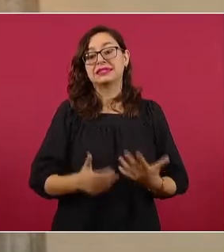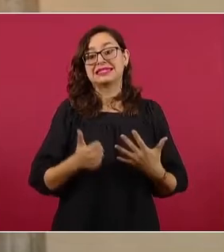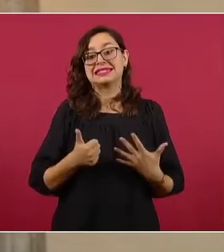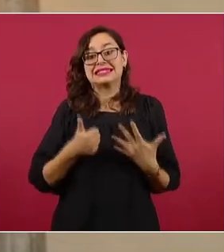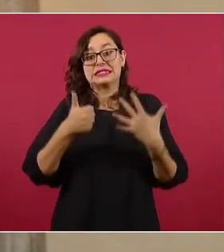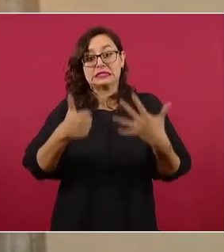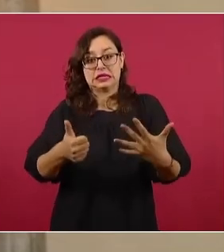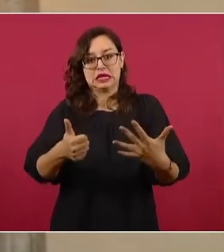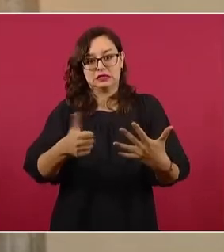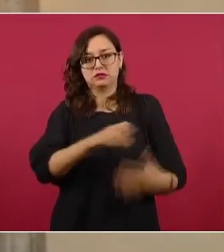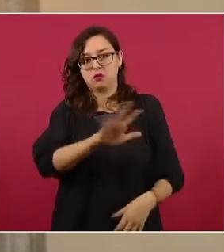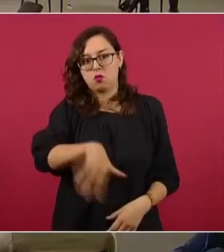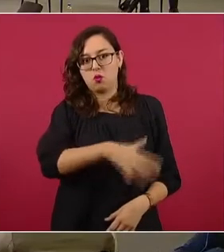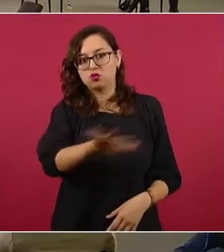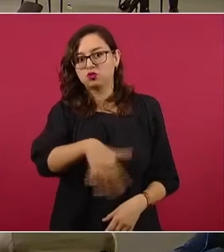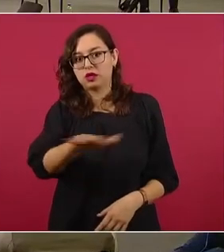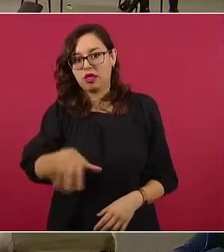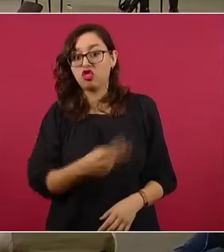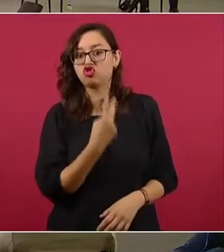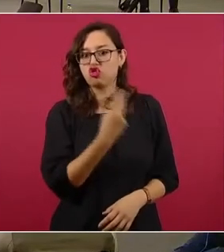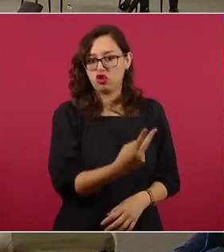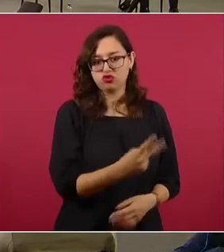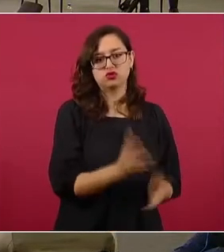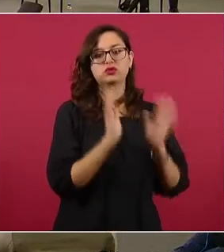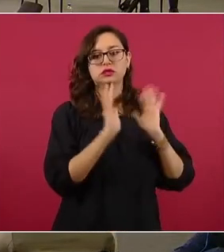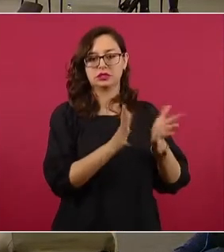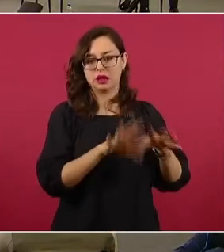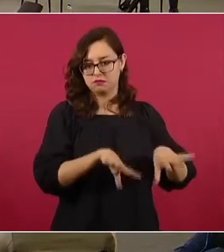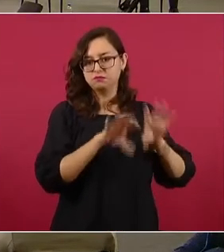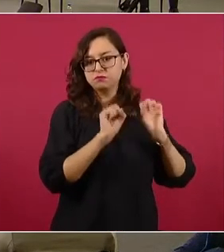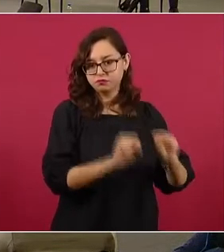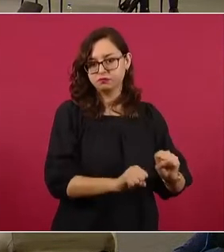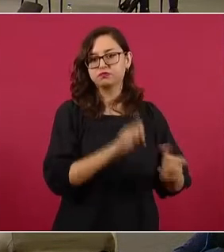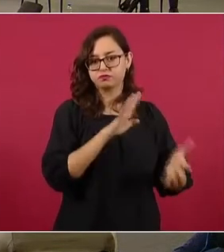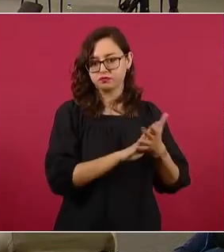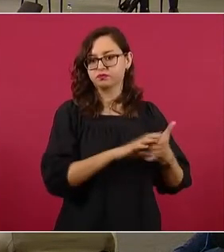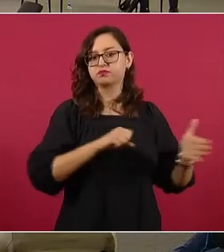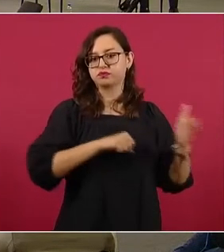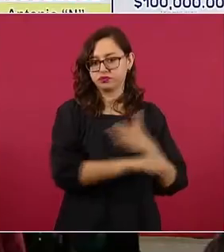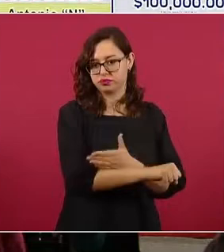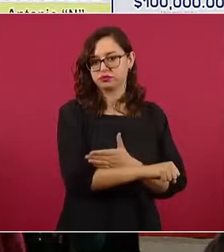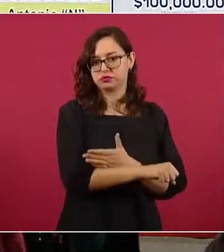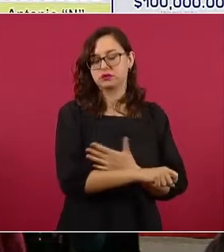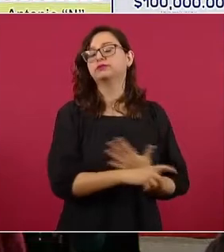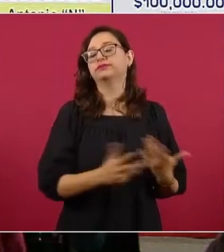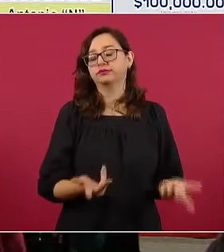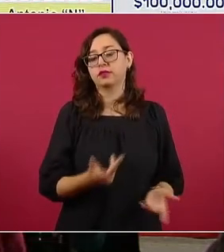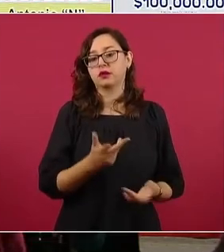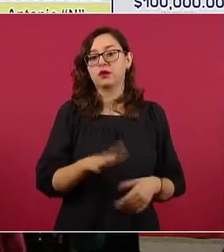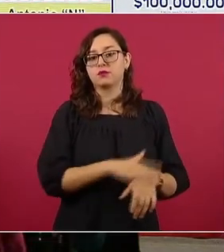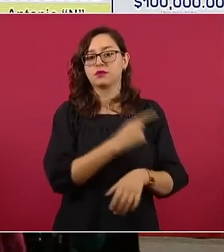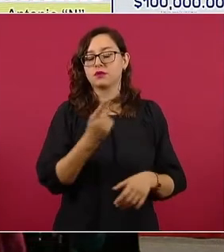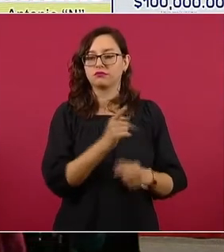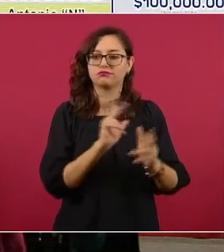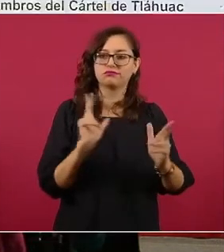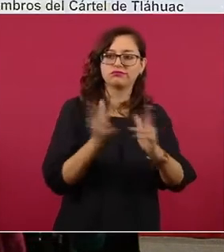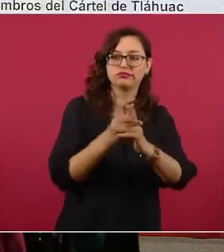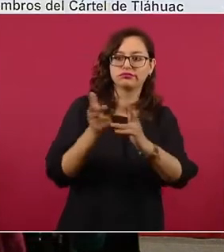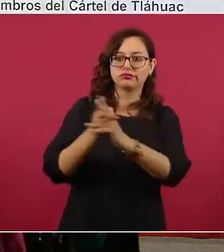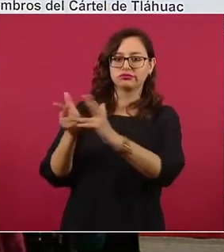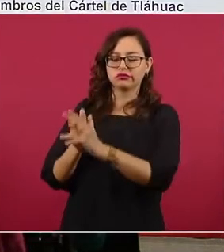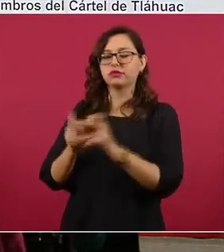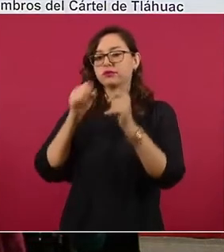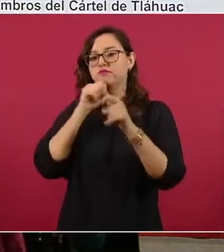de San José de Gracia. Se les acusa de homicidio calificado y desaparición cometida por particulares. Siguiente.